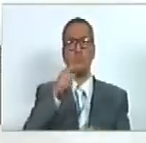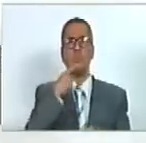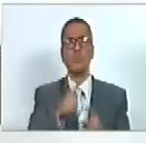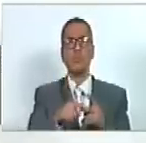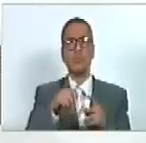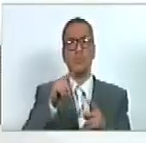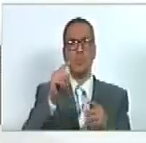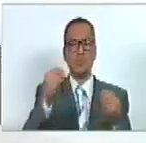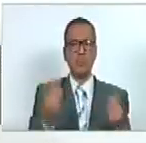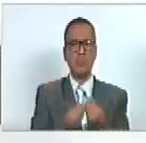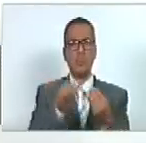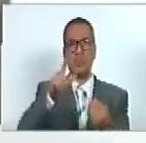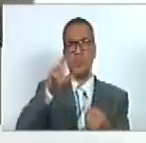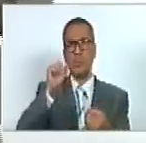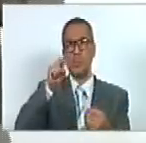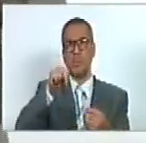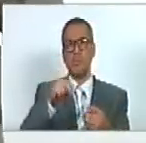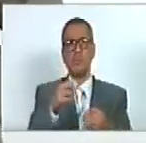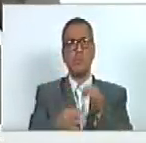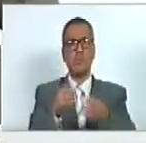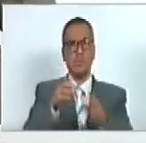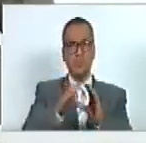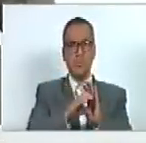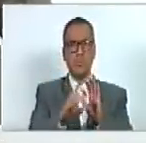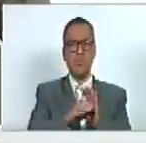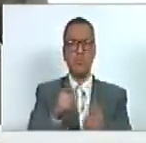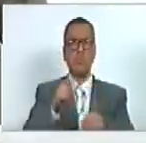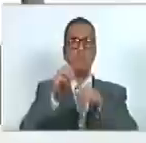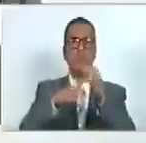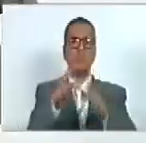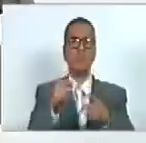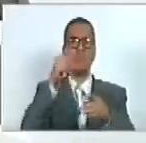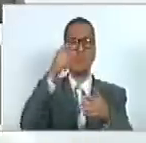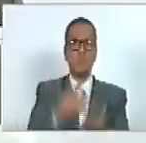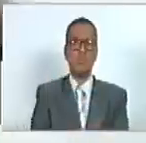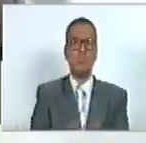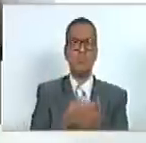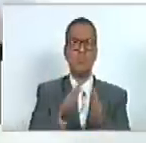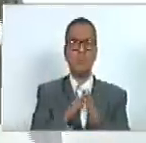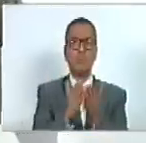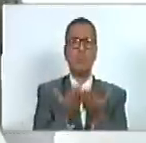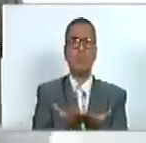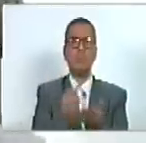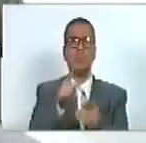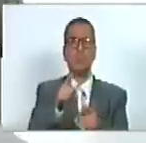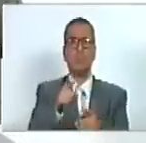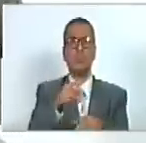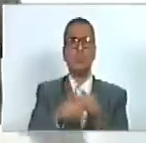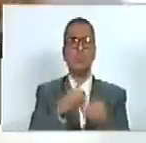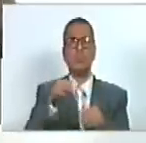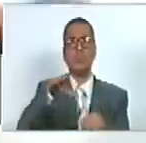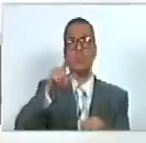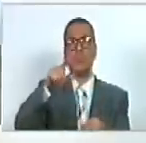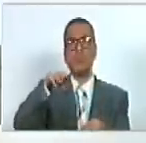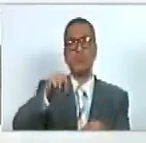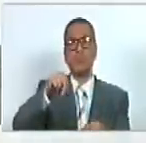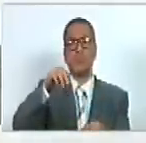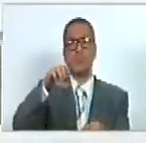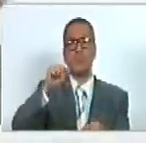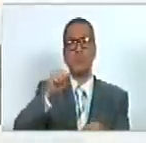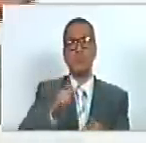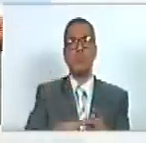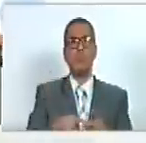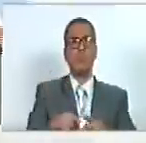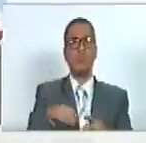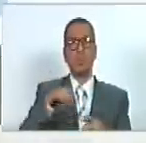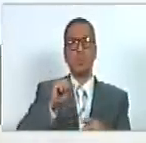Ledezma: usted agarra el código penal y lo lanza, y en la página que cae abierta, ese delito lo cometió Antonio Ledezma, decía mucho Ramos